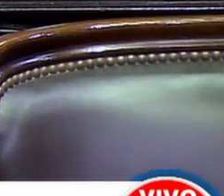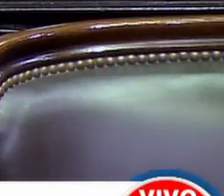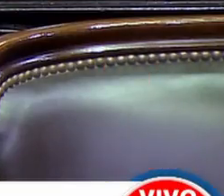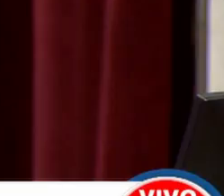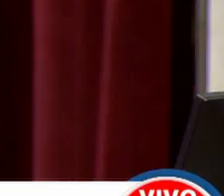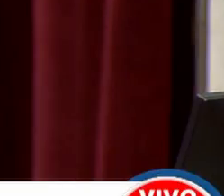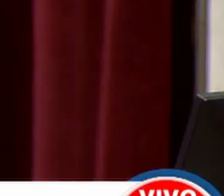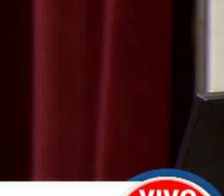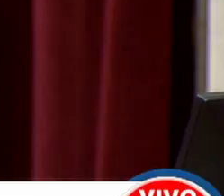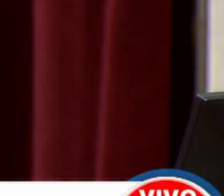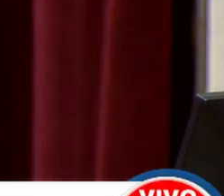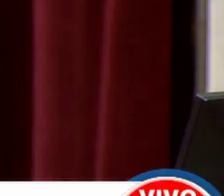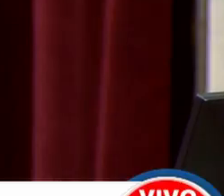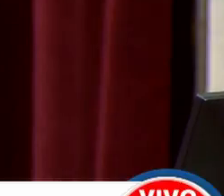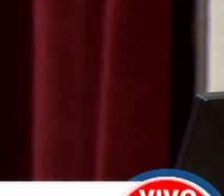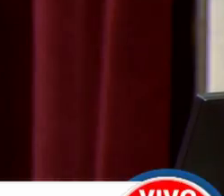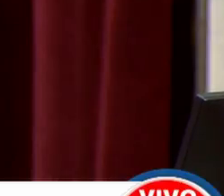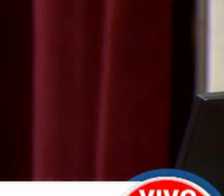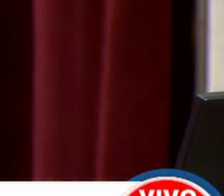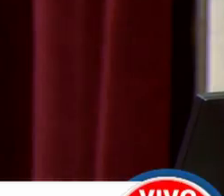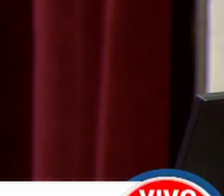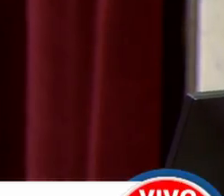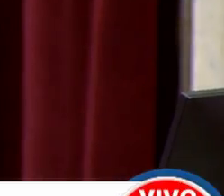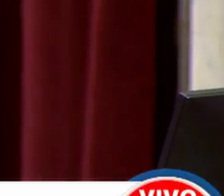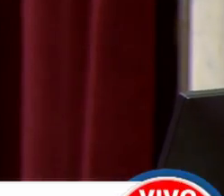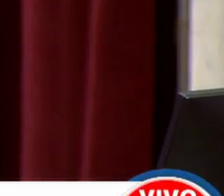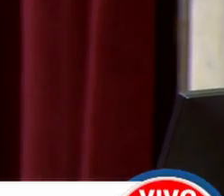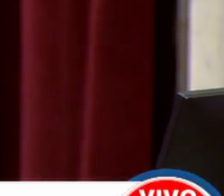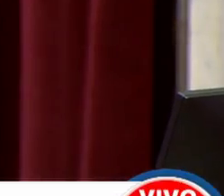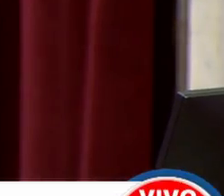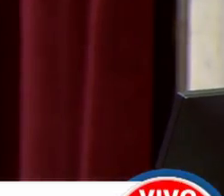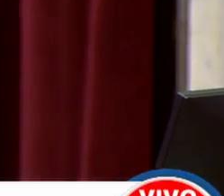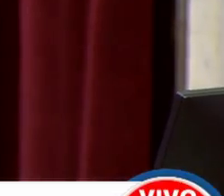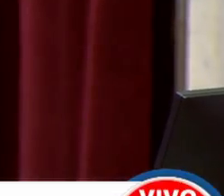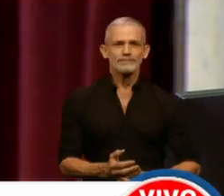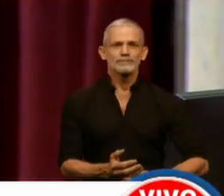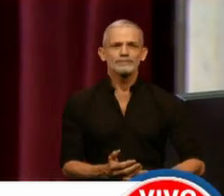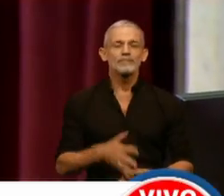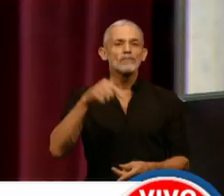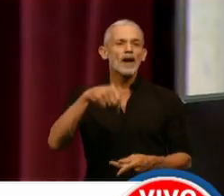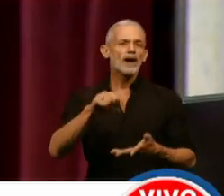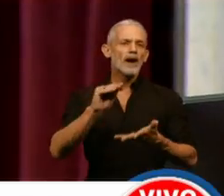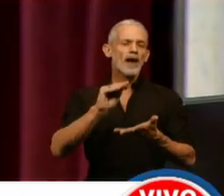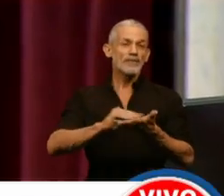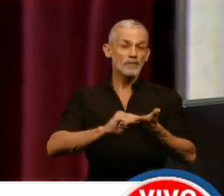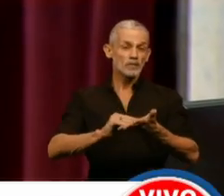diputado cano continuando con la lista de oradores tiene la palabra